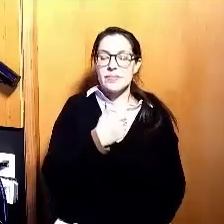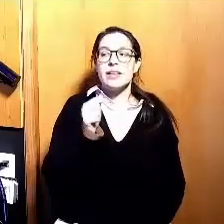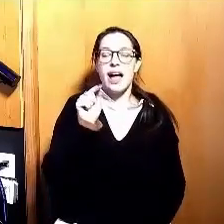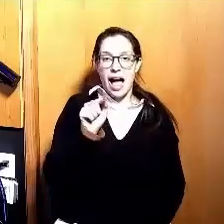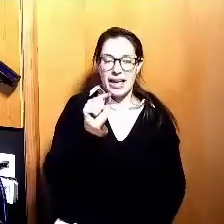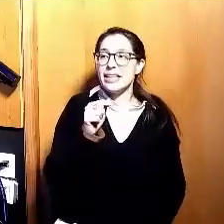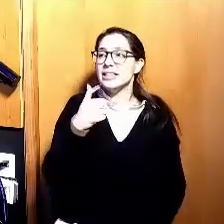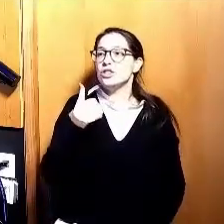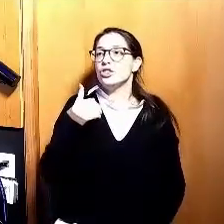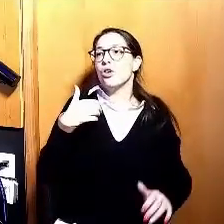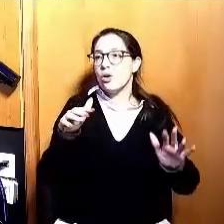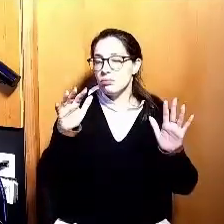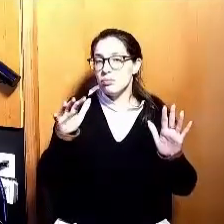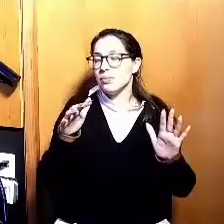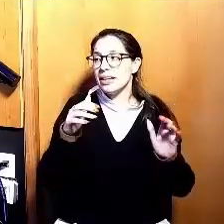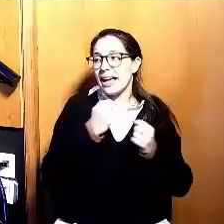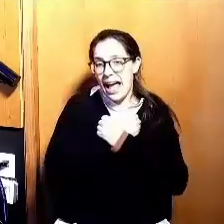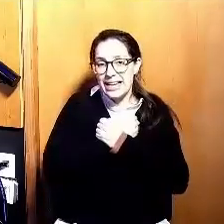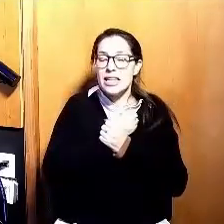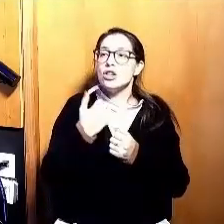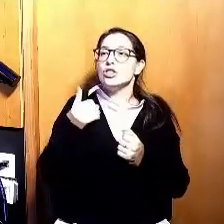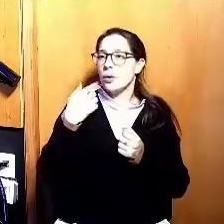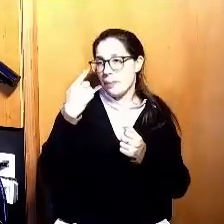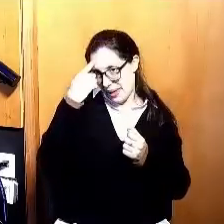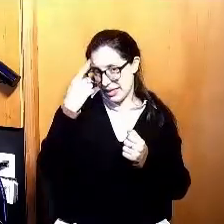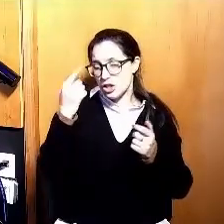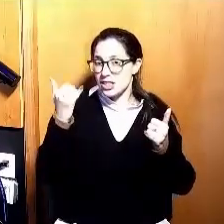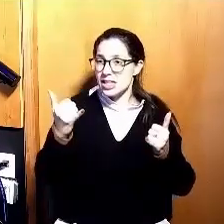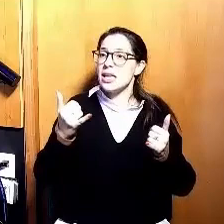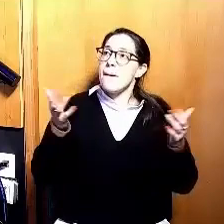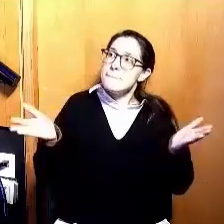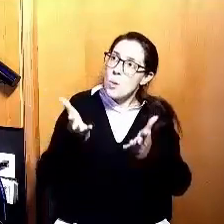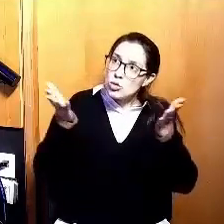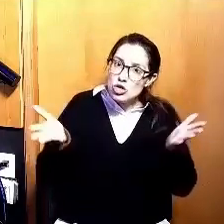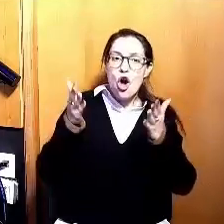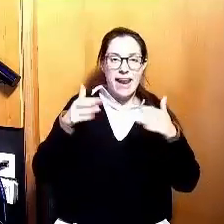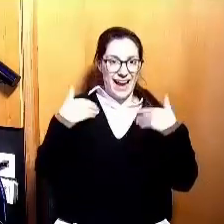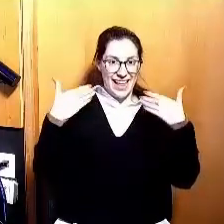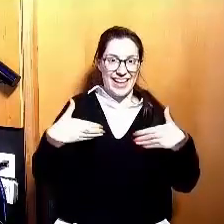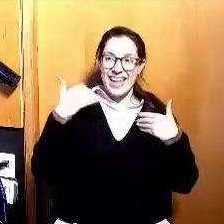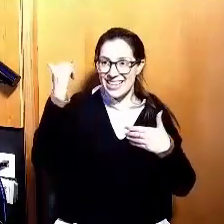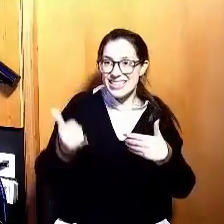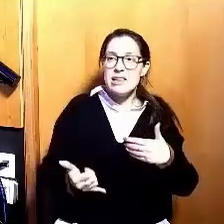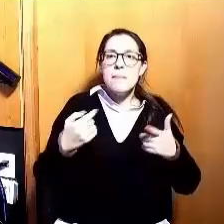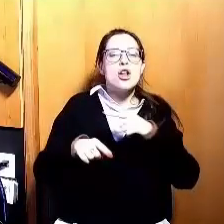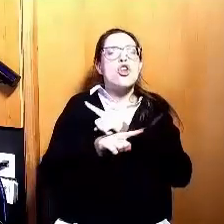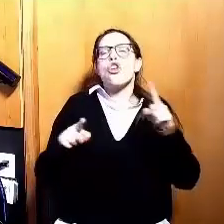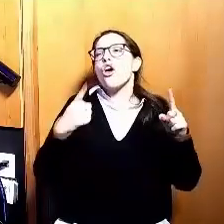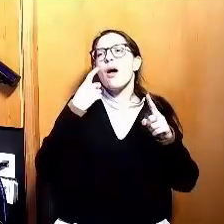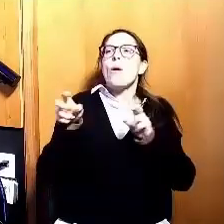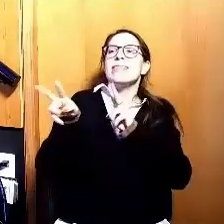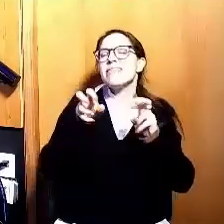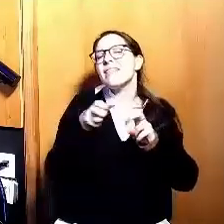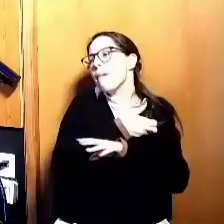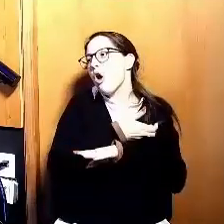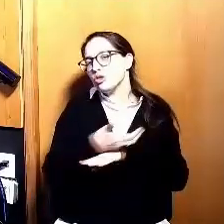todo cariño, OGP pues, ha manejado un discurso de promoción y de alegría, pero no tanto de consecuencias políticas.